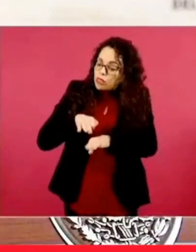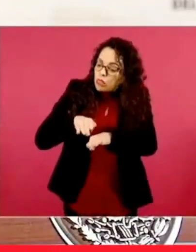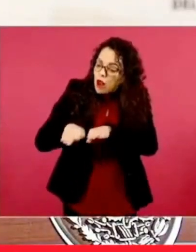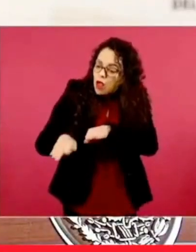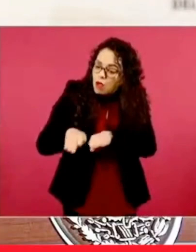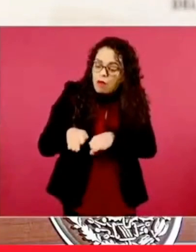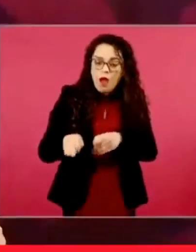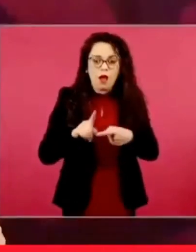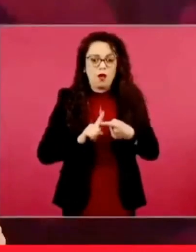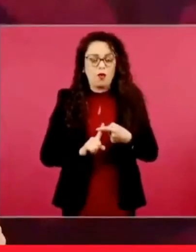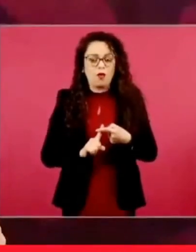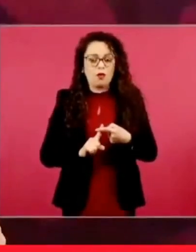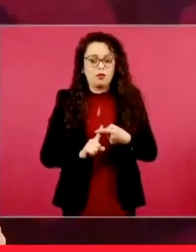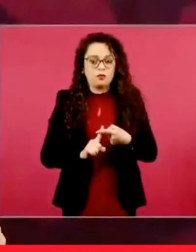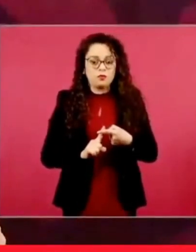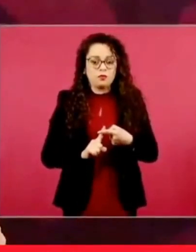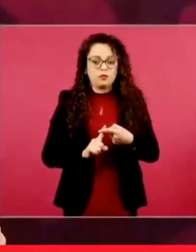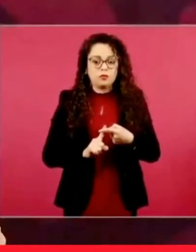tenemos